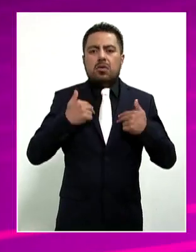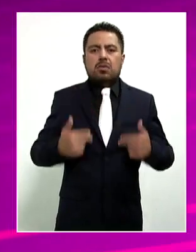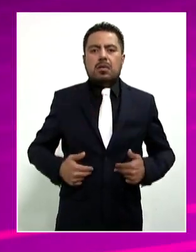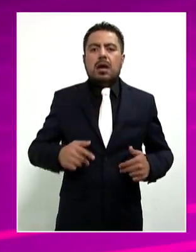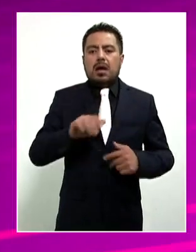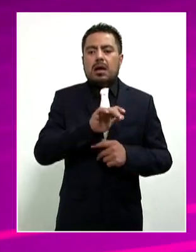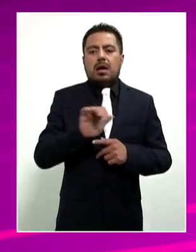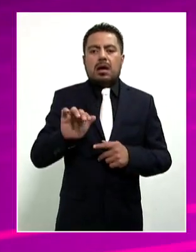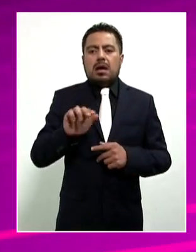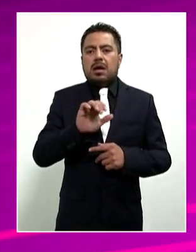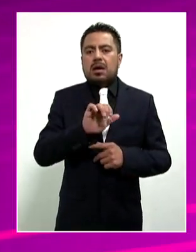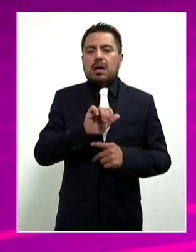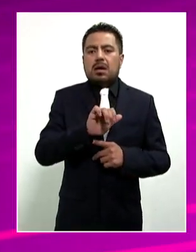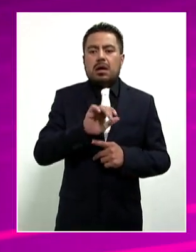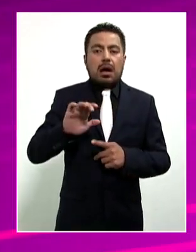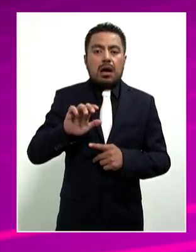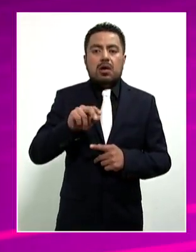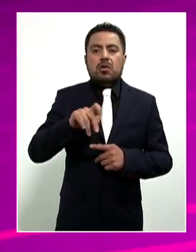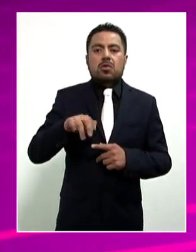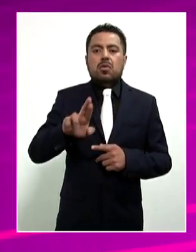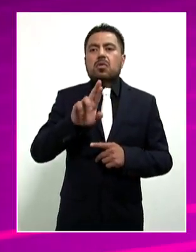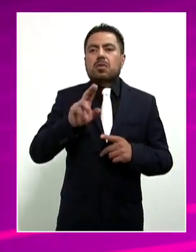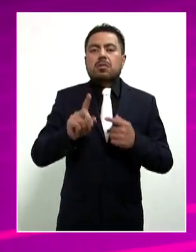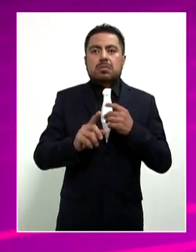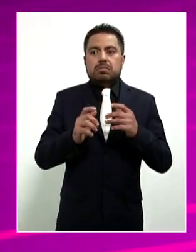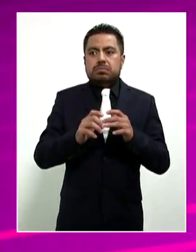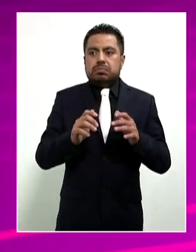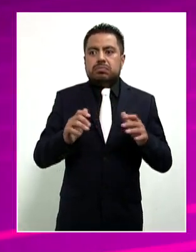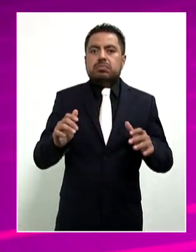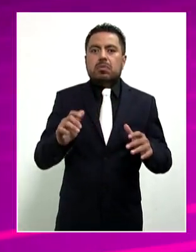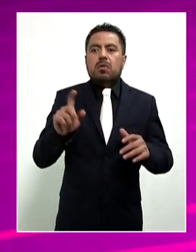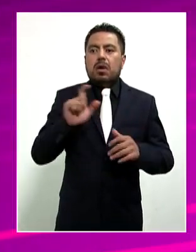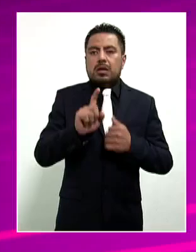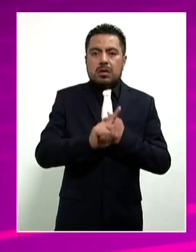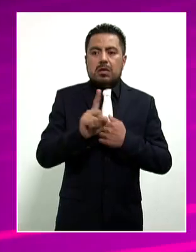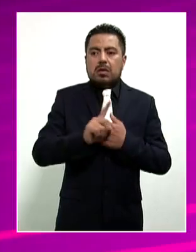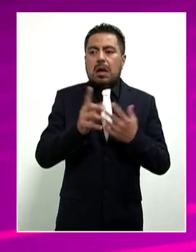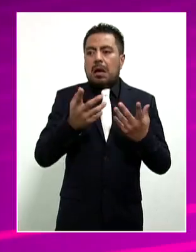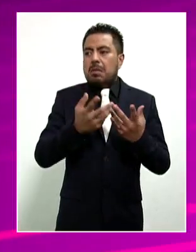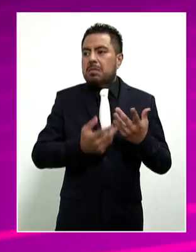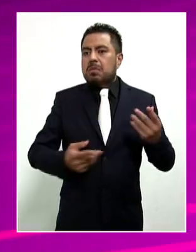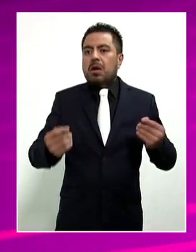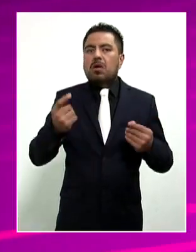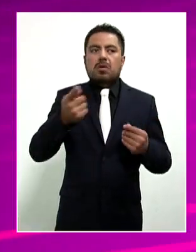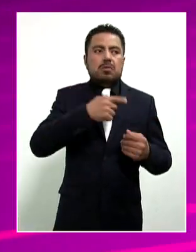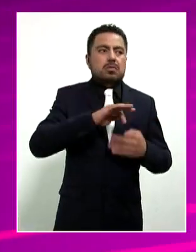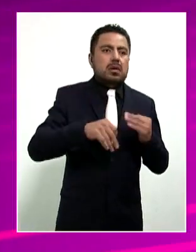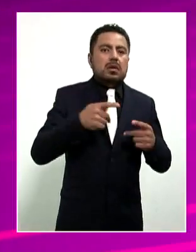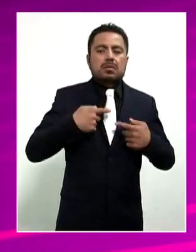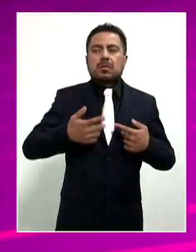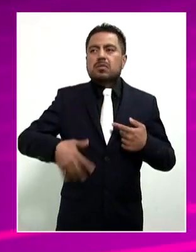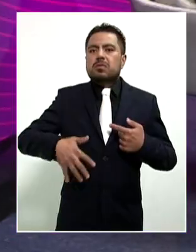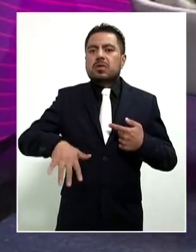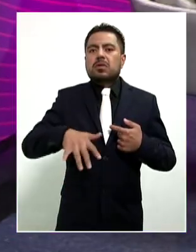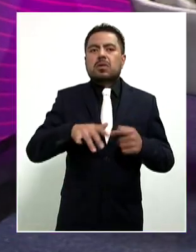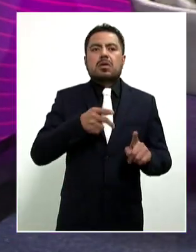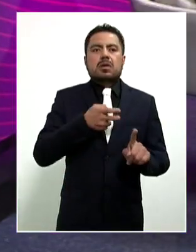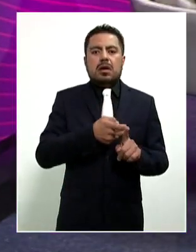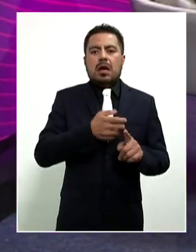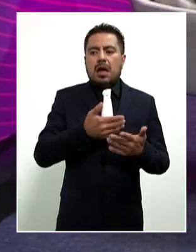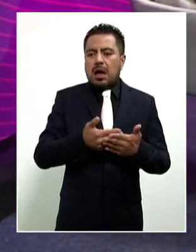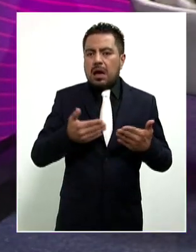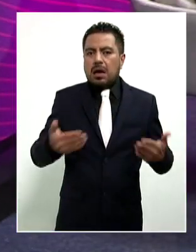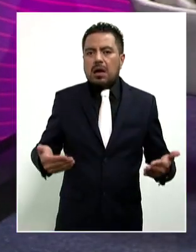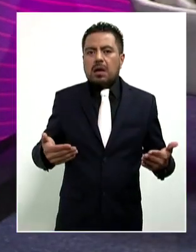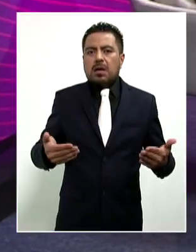ACNUR crece. Y luego cuando se resuelve una situación, que es lo que todos buscamos, cierra nuevamente. Entonces, en el